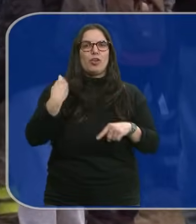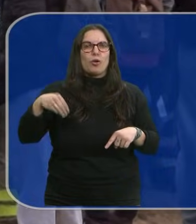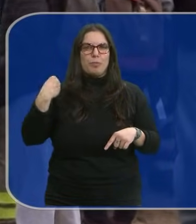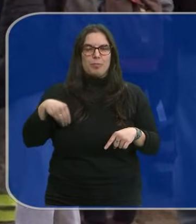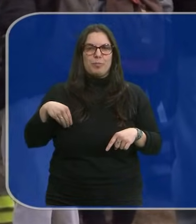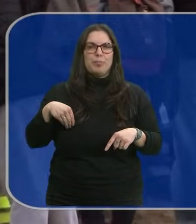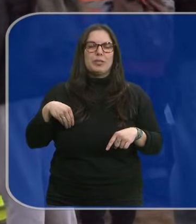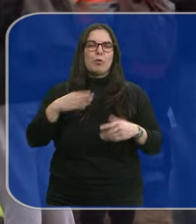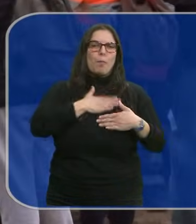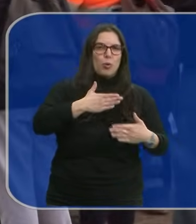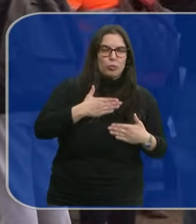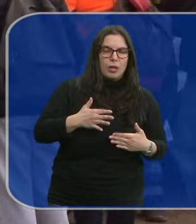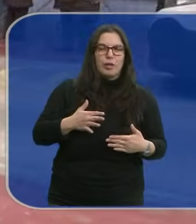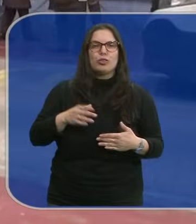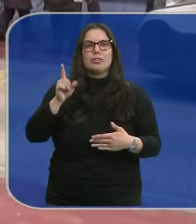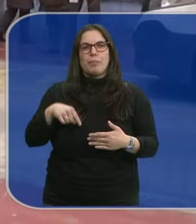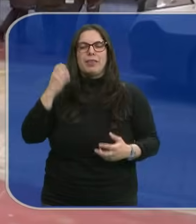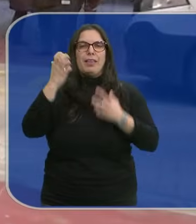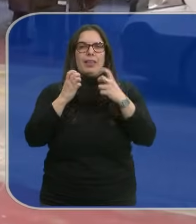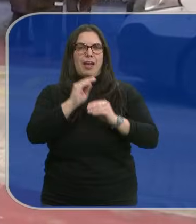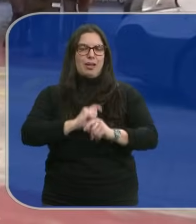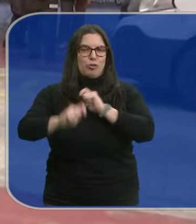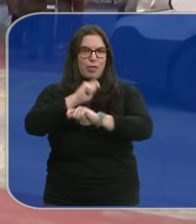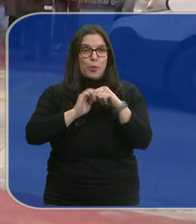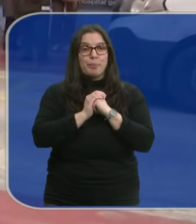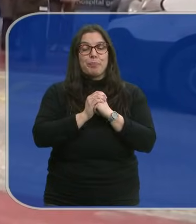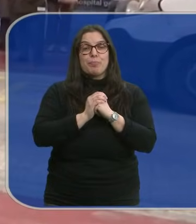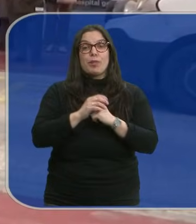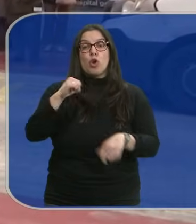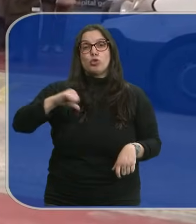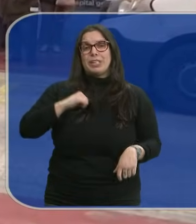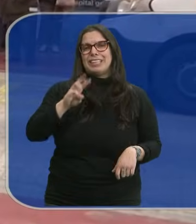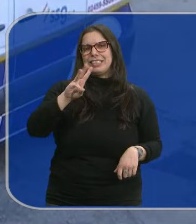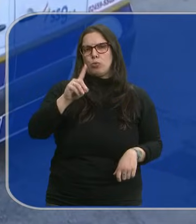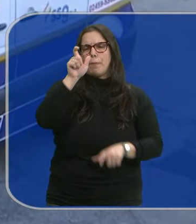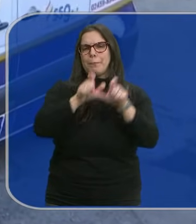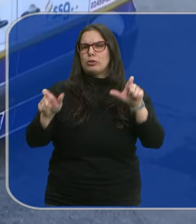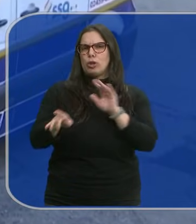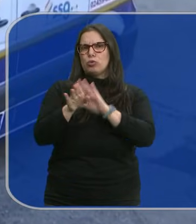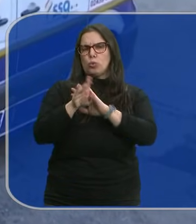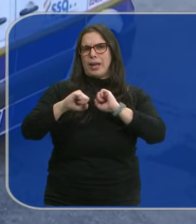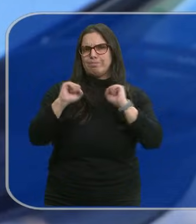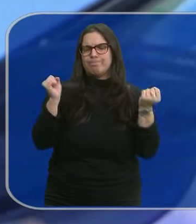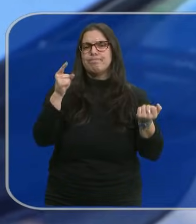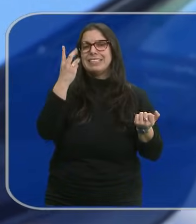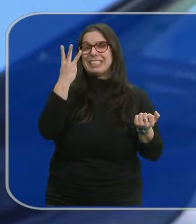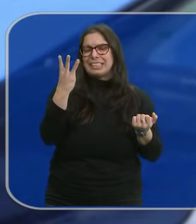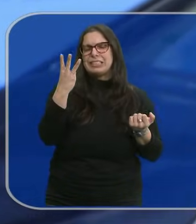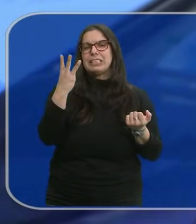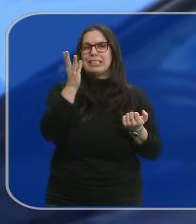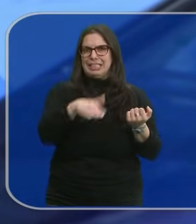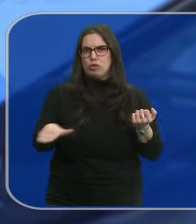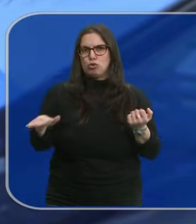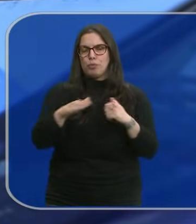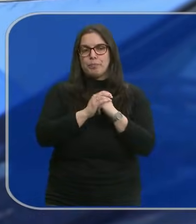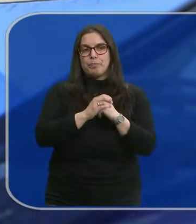del Infoca y voluntarios de PACMA. Y mientras, en los hospitales 31 personas continúan ingresadas, 3 de ellas